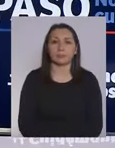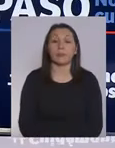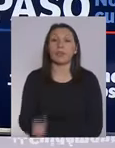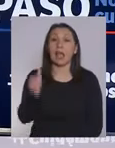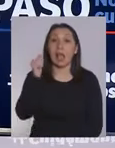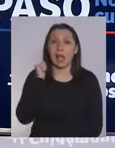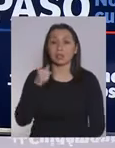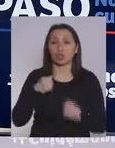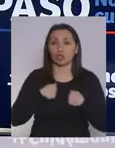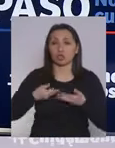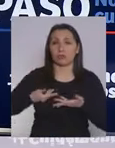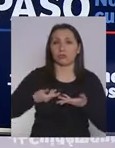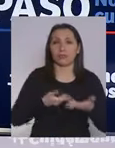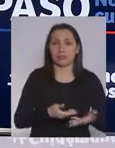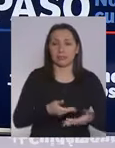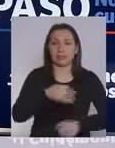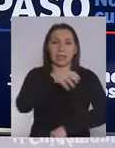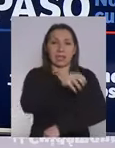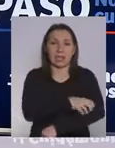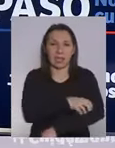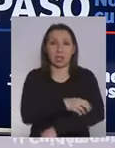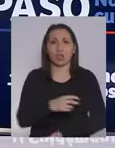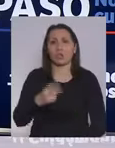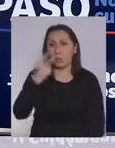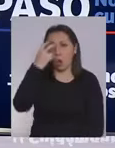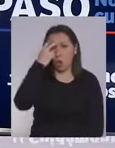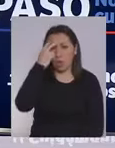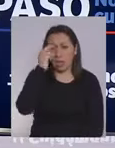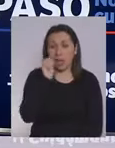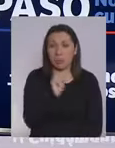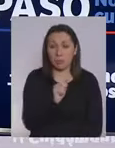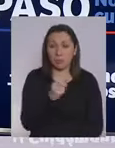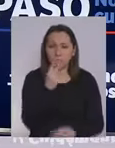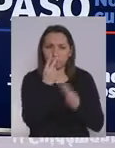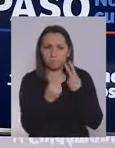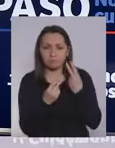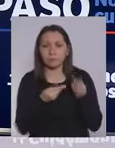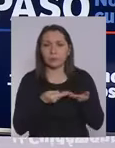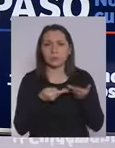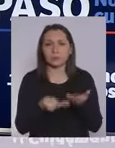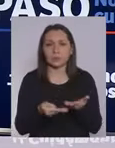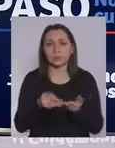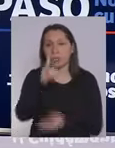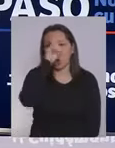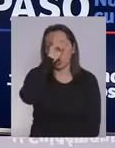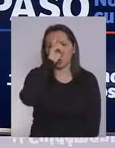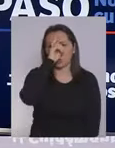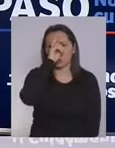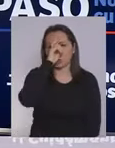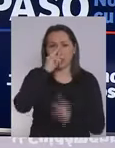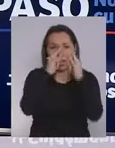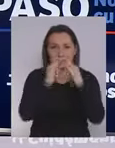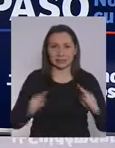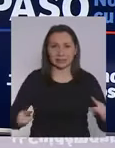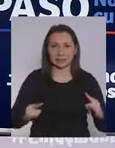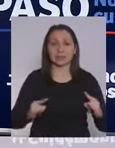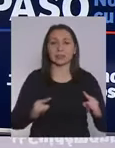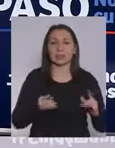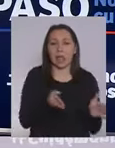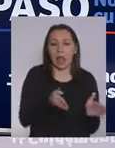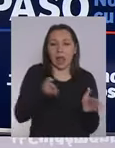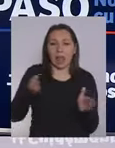día de ayer yo mismo visité la región de coquimbo y efectivamente pudimos visitar el hospital modular ubicado a un costado